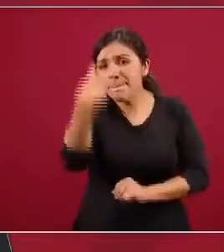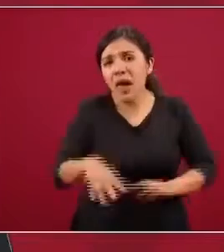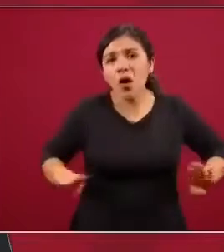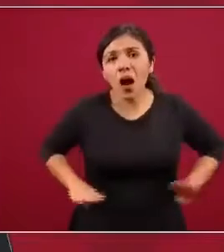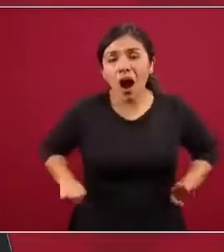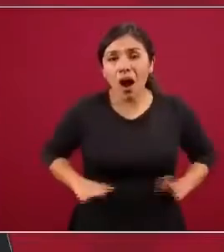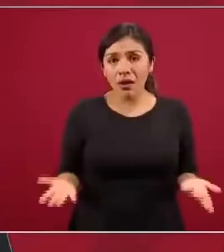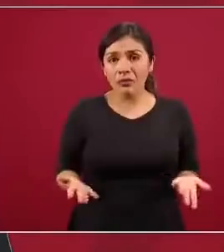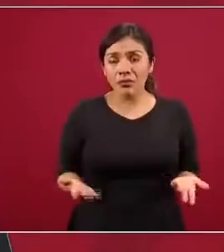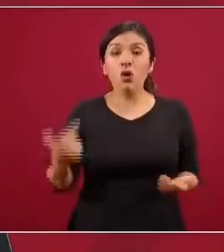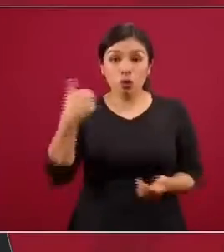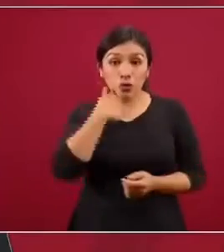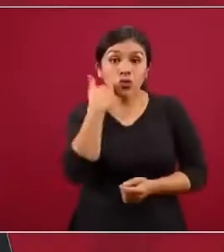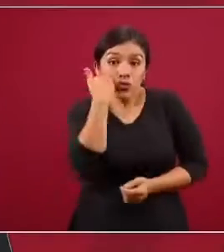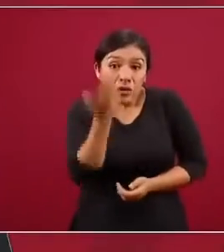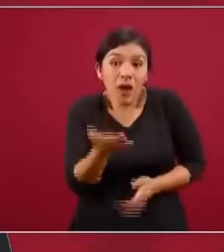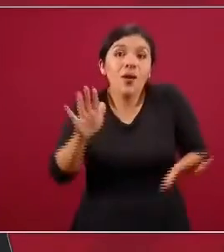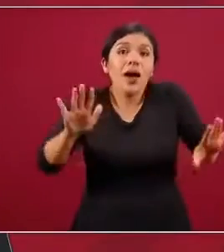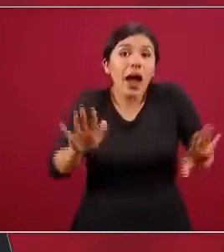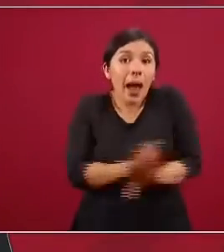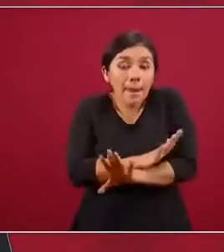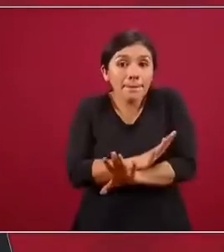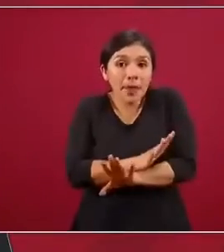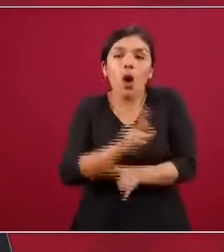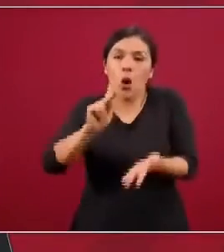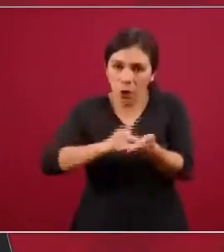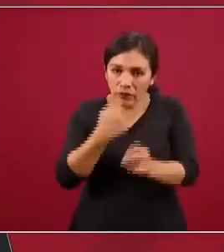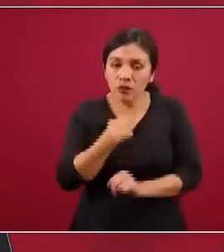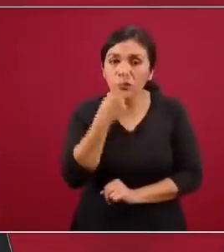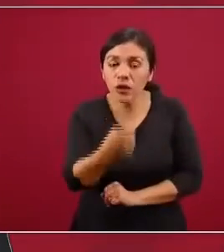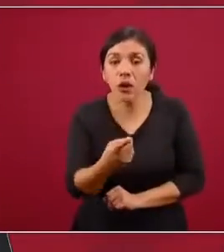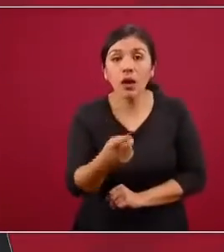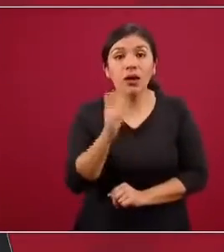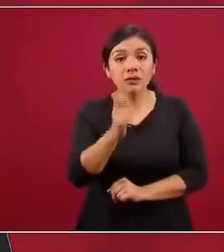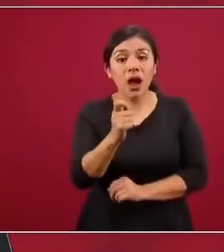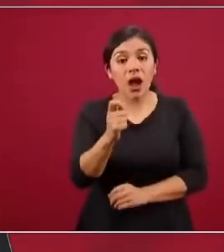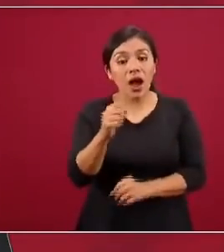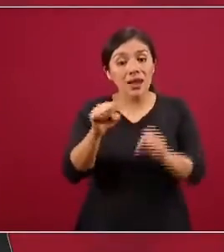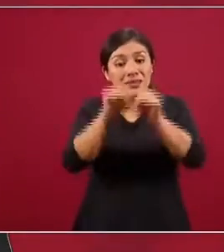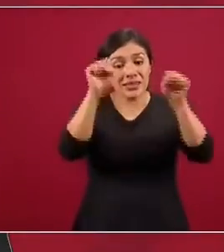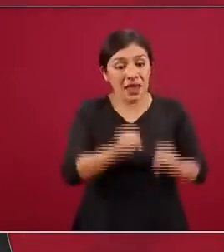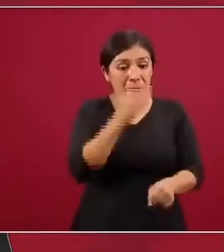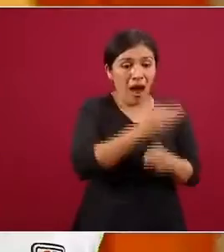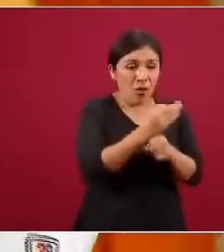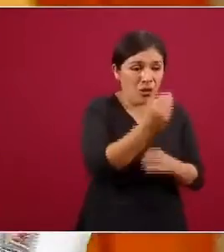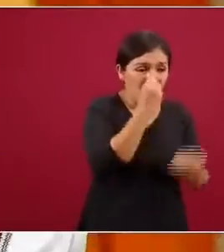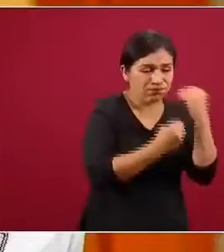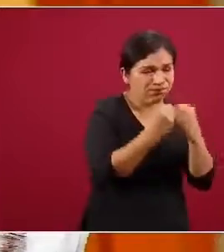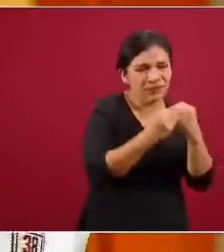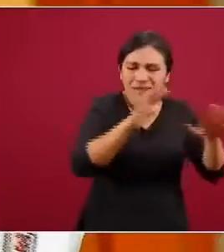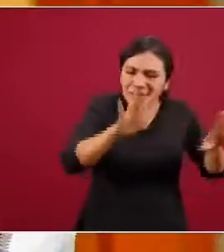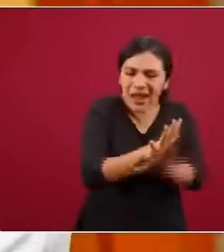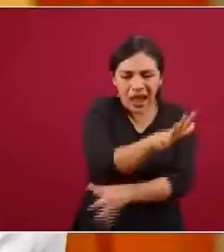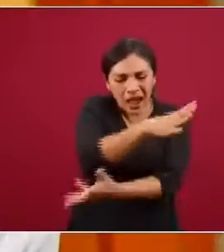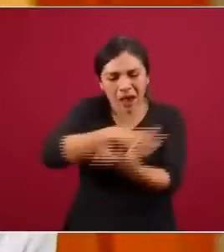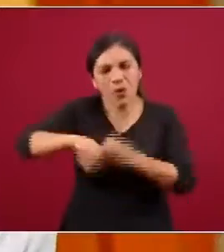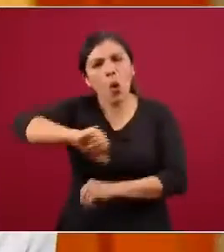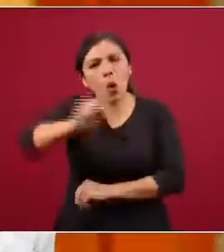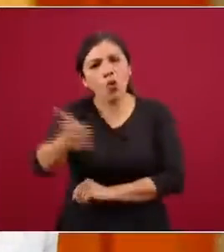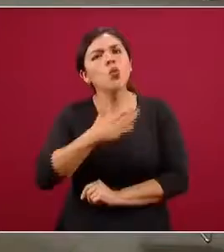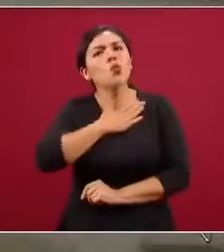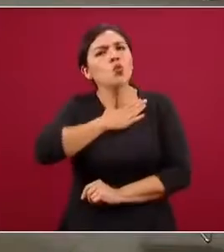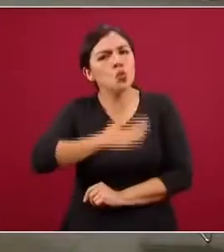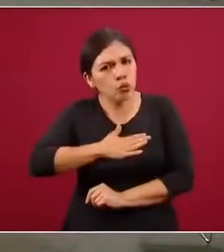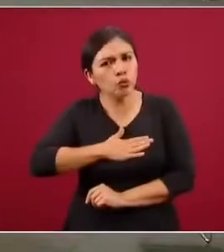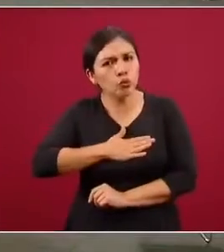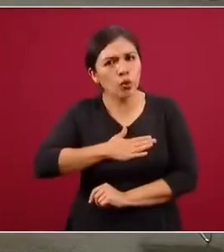México. Y pretendemos cambiar, insisto, del sistema agroalimentario que tenemos a uno que sea